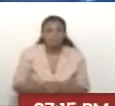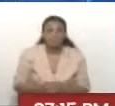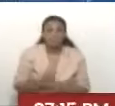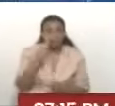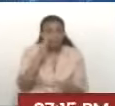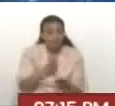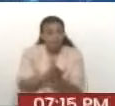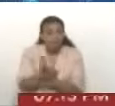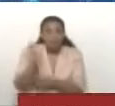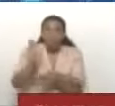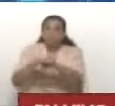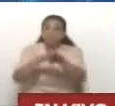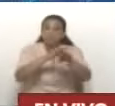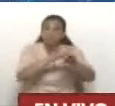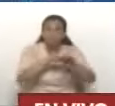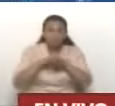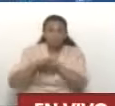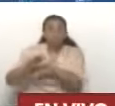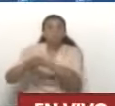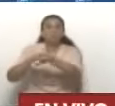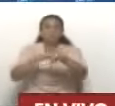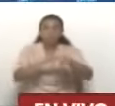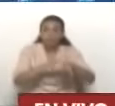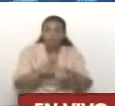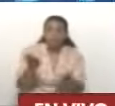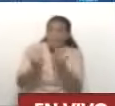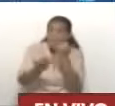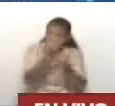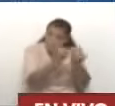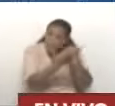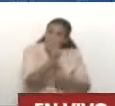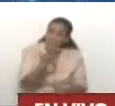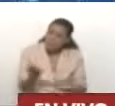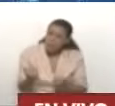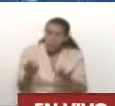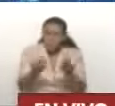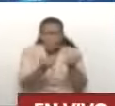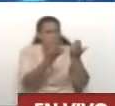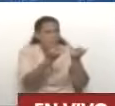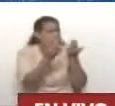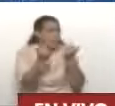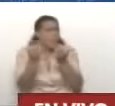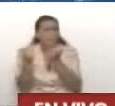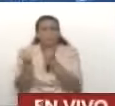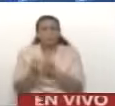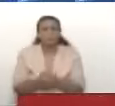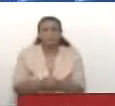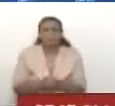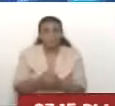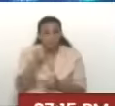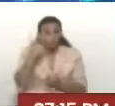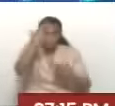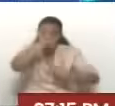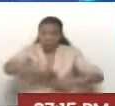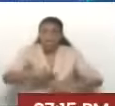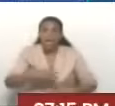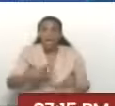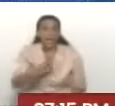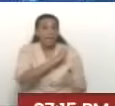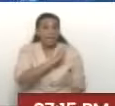vamos, convocando a todos, convocándolos a todos. Ustedes saben que yo soy un hombre